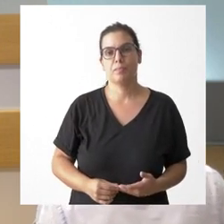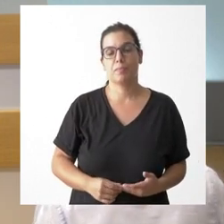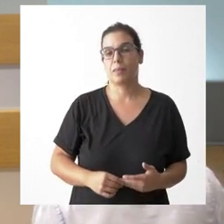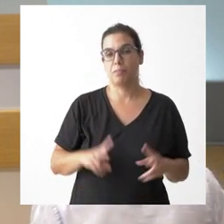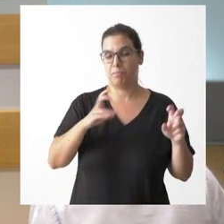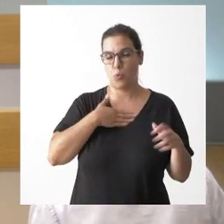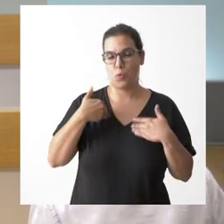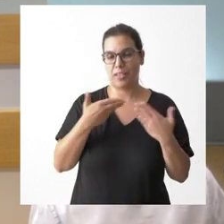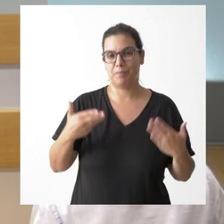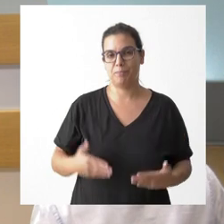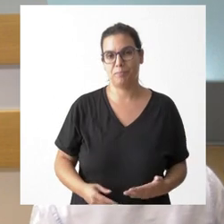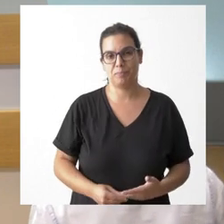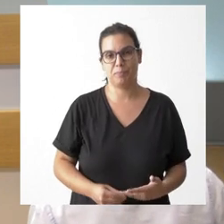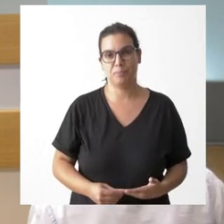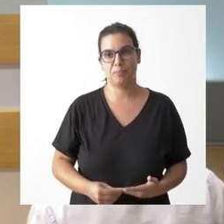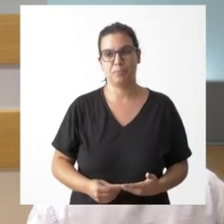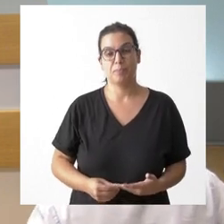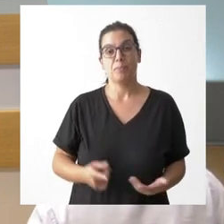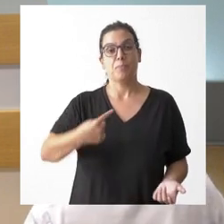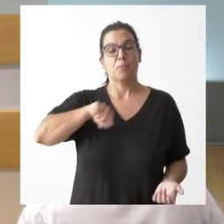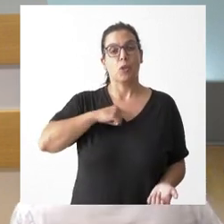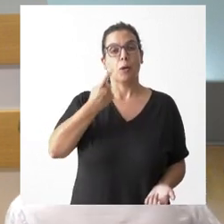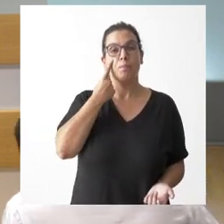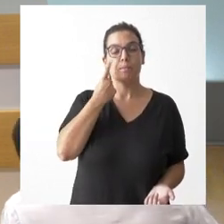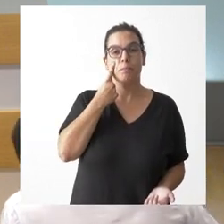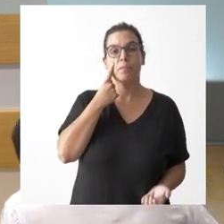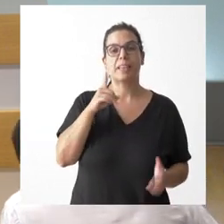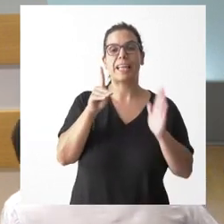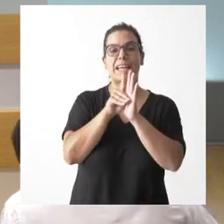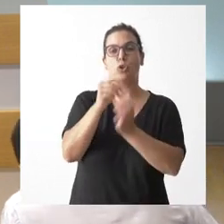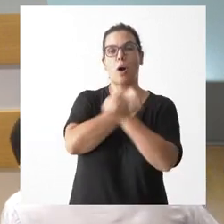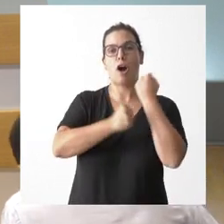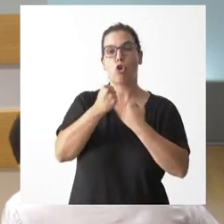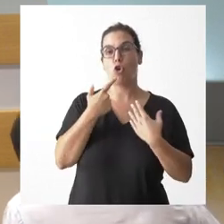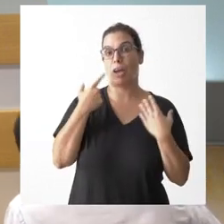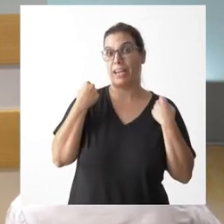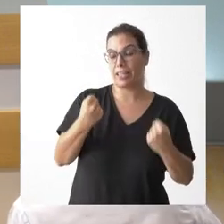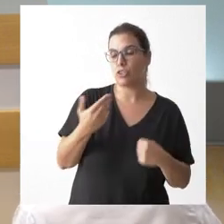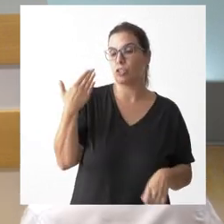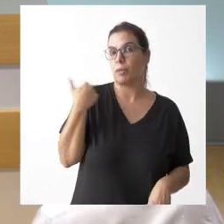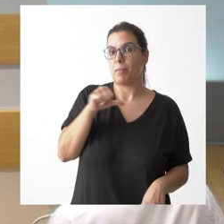realizar. Estamos pendientes del decreto de ahorro energético. La semana pasada nos decía que los